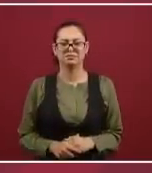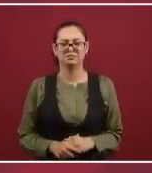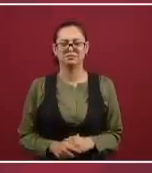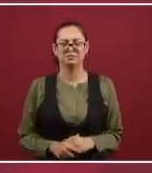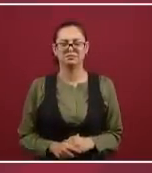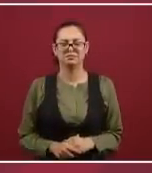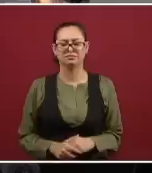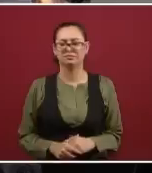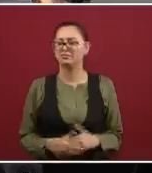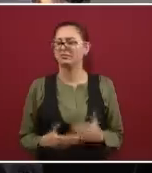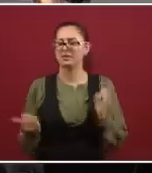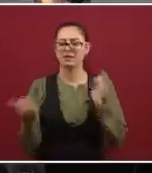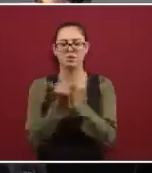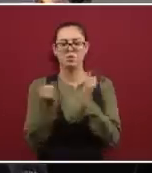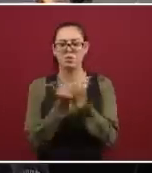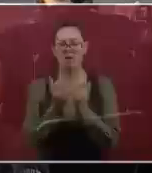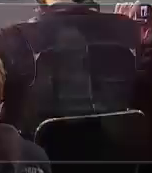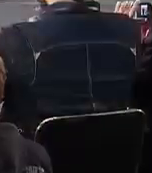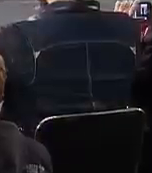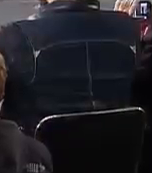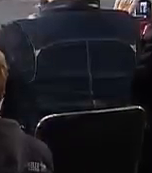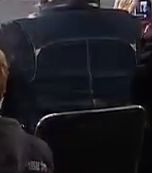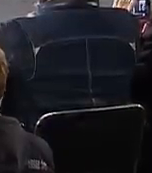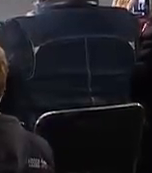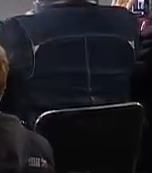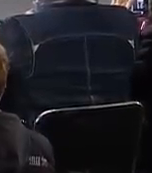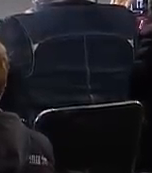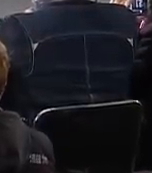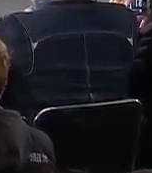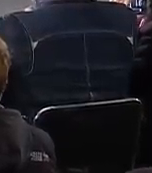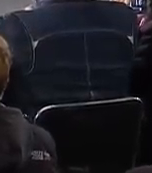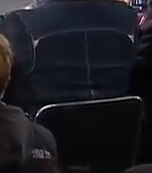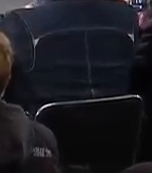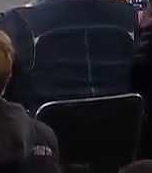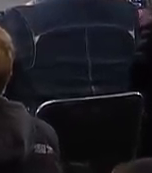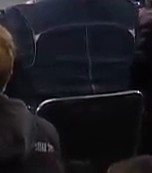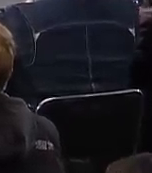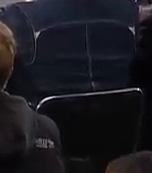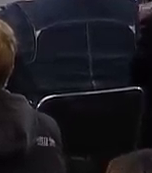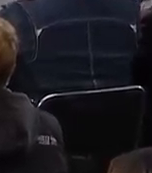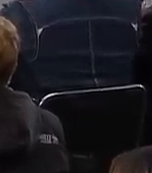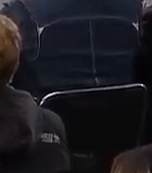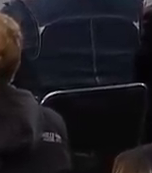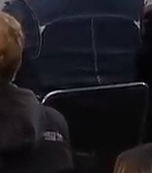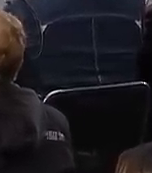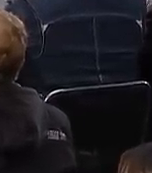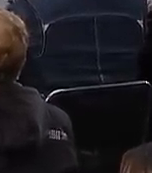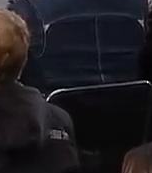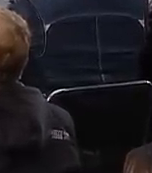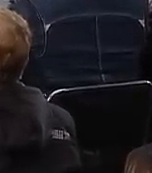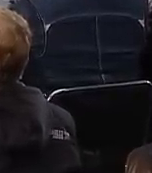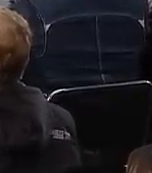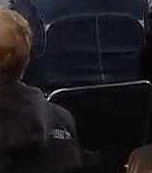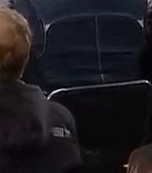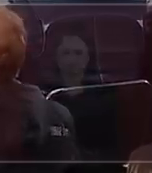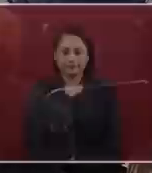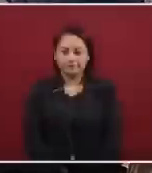Es como lo de las medicinas. Es como todo, hay mucha